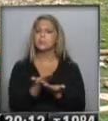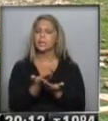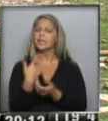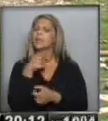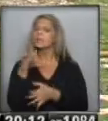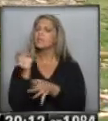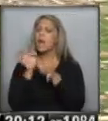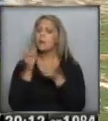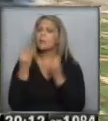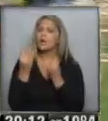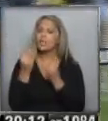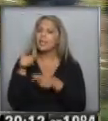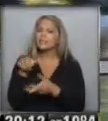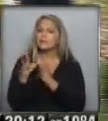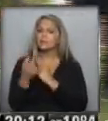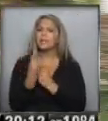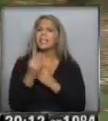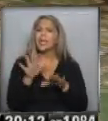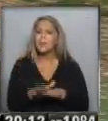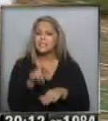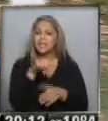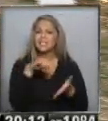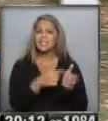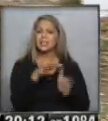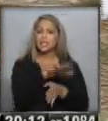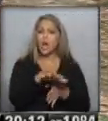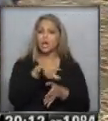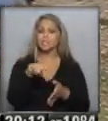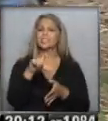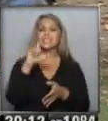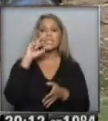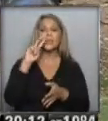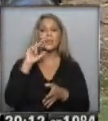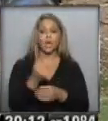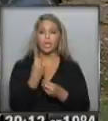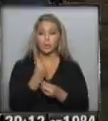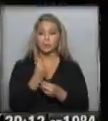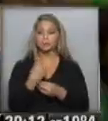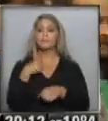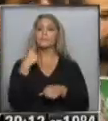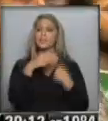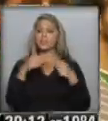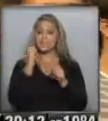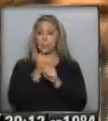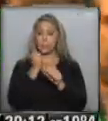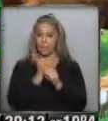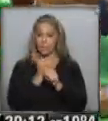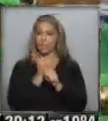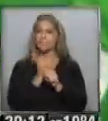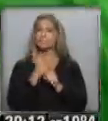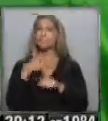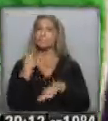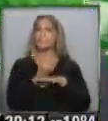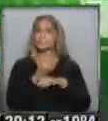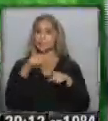que están haciendo, por qué lo están haciendo ahí, dónde va a ser el centro cívico. Trabajadores y dirigentes políticos que participaron de la marcha